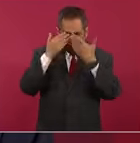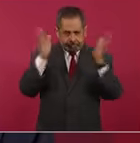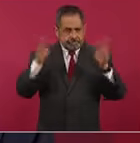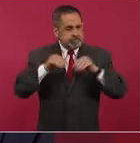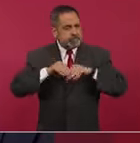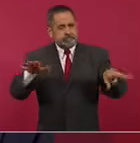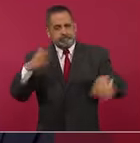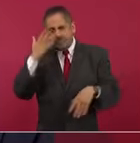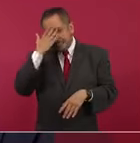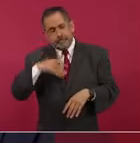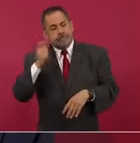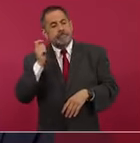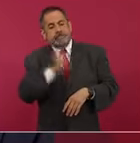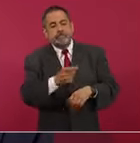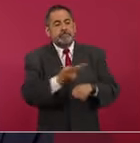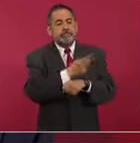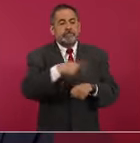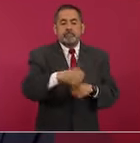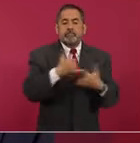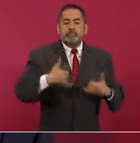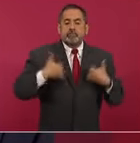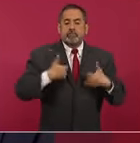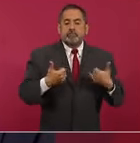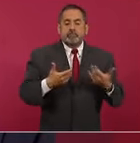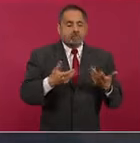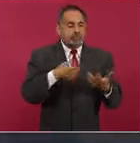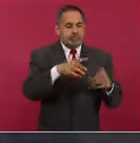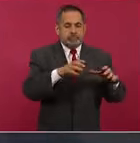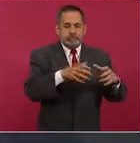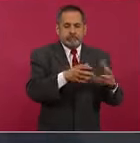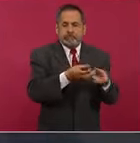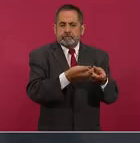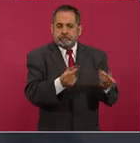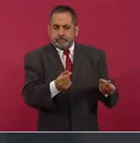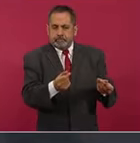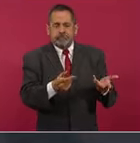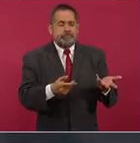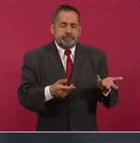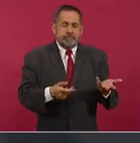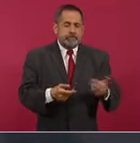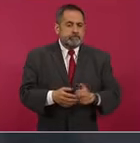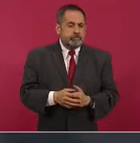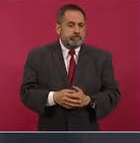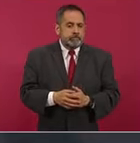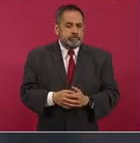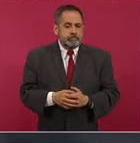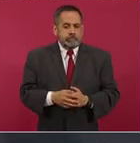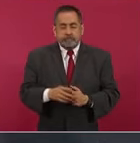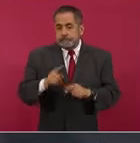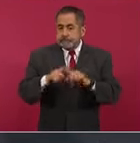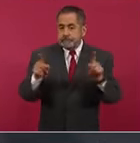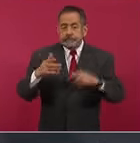sobre la desaparición de los jóvenes. Y a diferencia de antes,